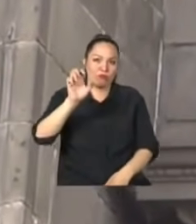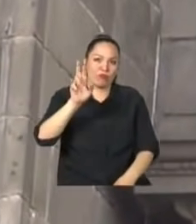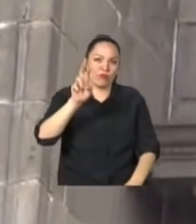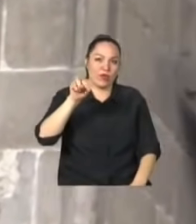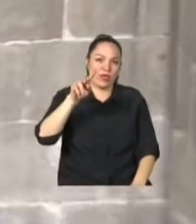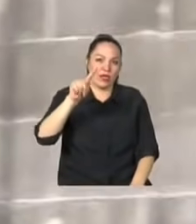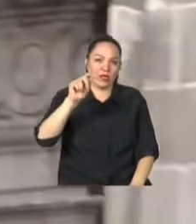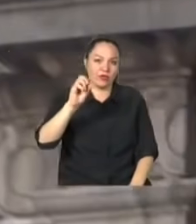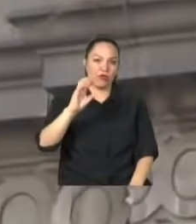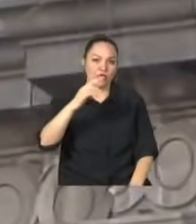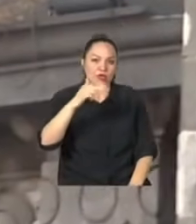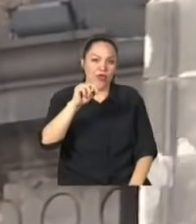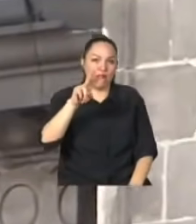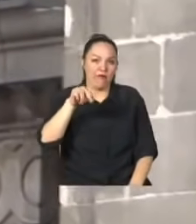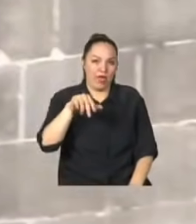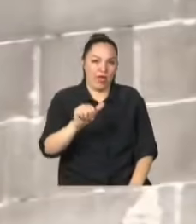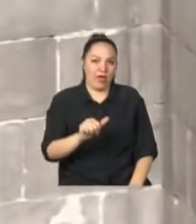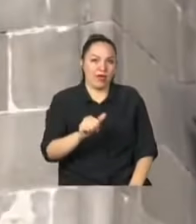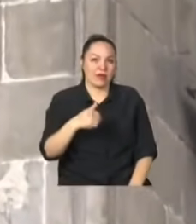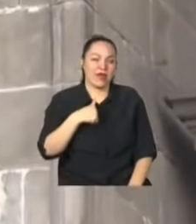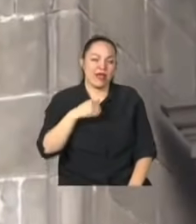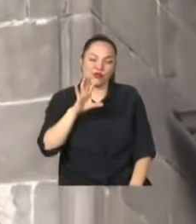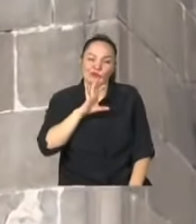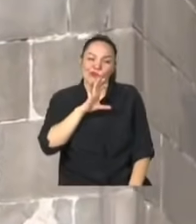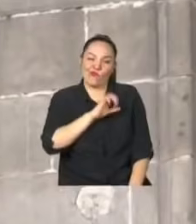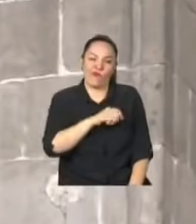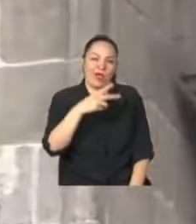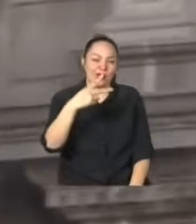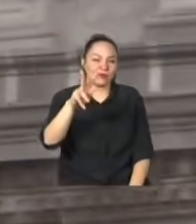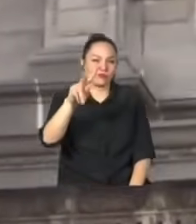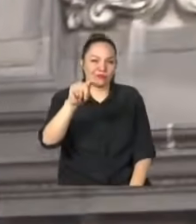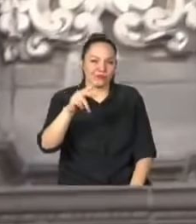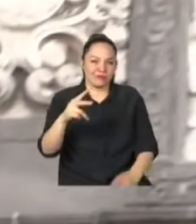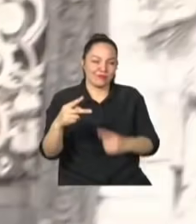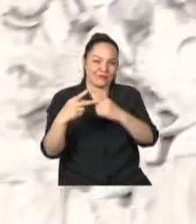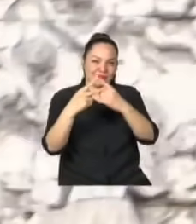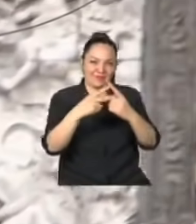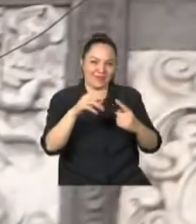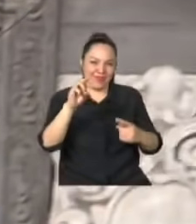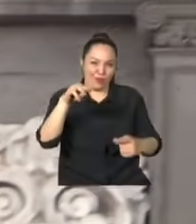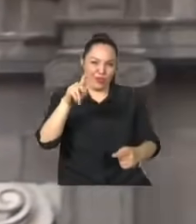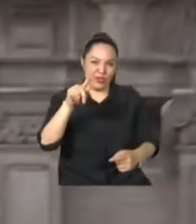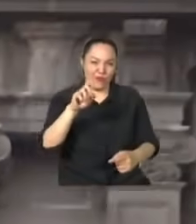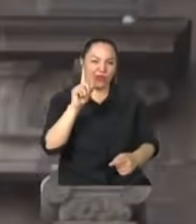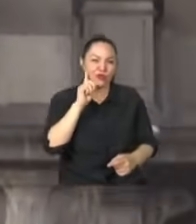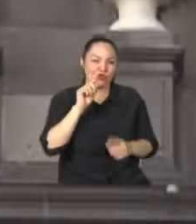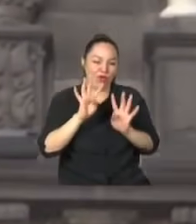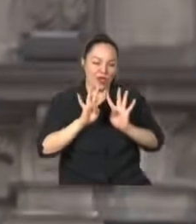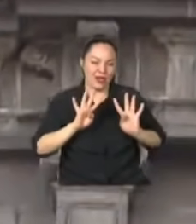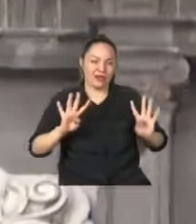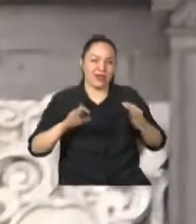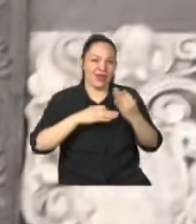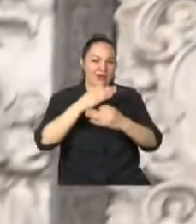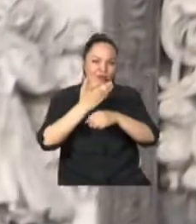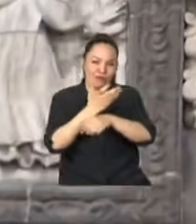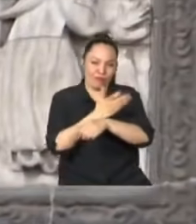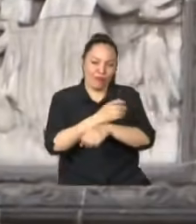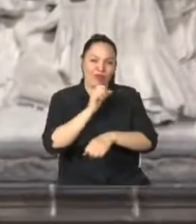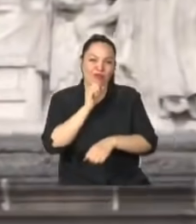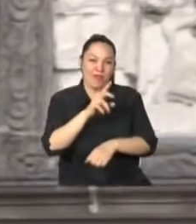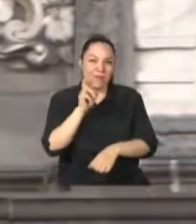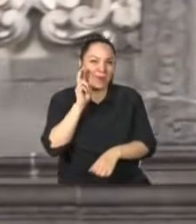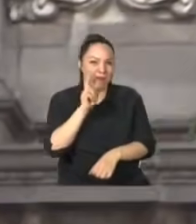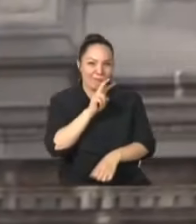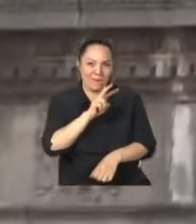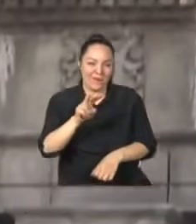Chavana Cubos. La verdad es que somos fans de su programa desde hace tiempo, de todas las chicas que salen ahí, de todos los compañeros que